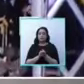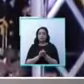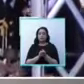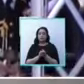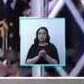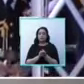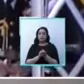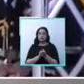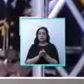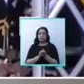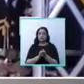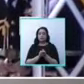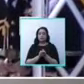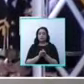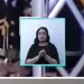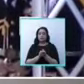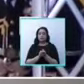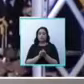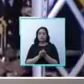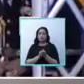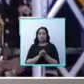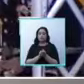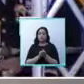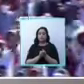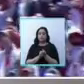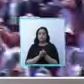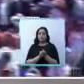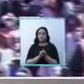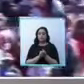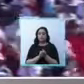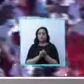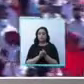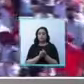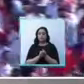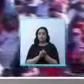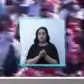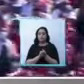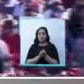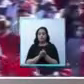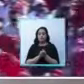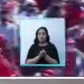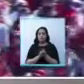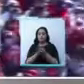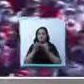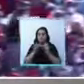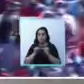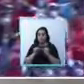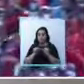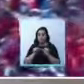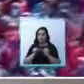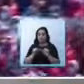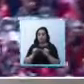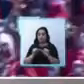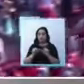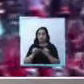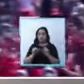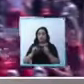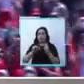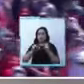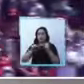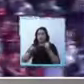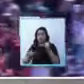cambiado, ¿verdad? Por lo menos a nivel de imagen y en términos cualitativos, ¿verdad? Sin embargo, se mantienen